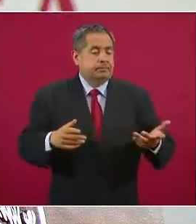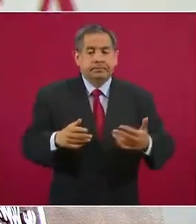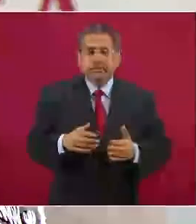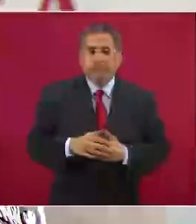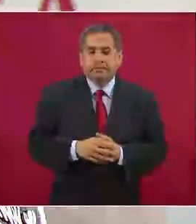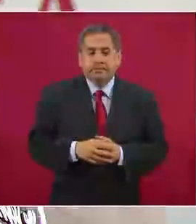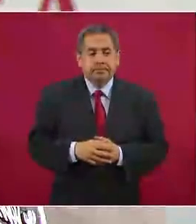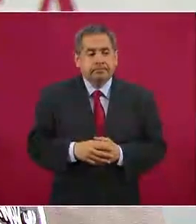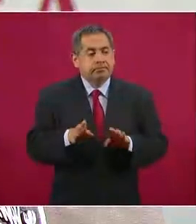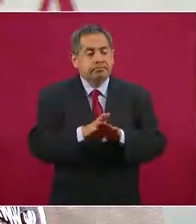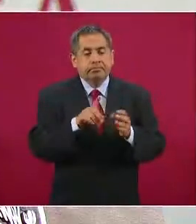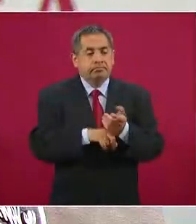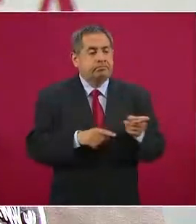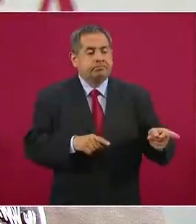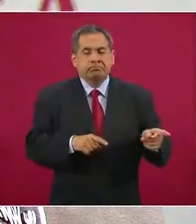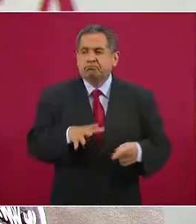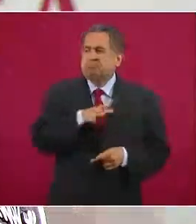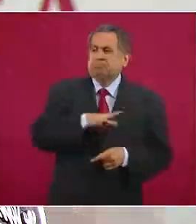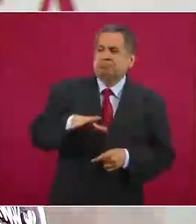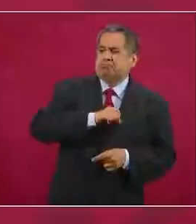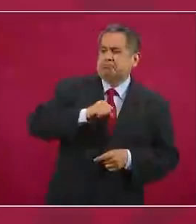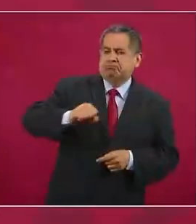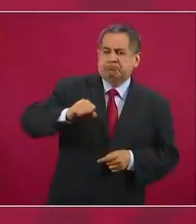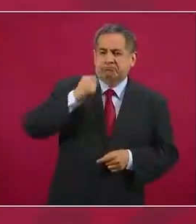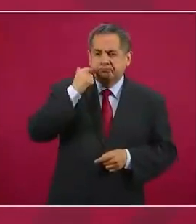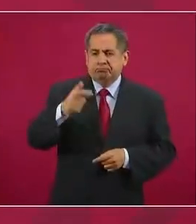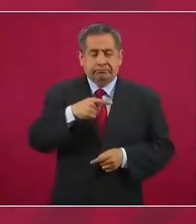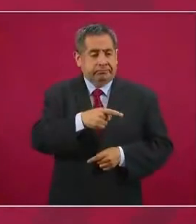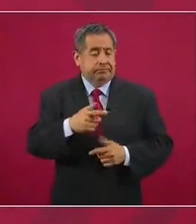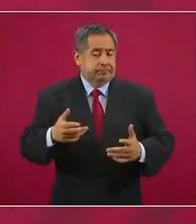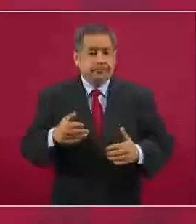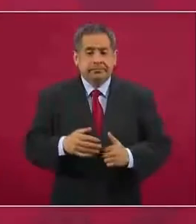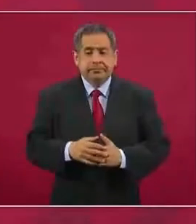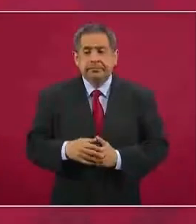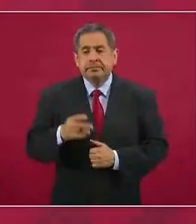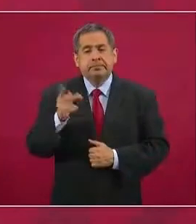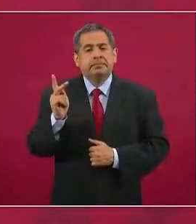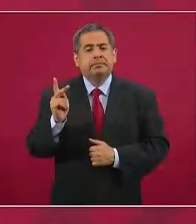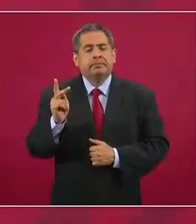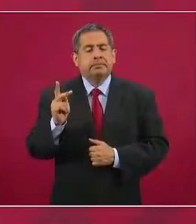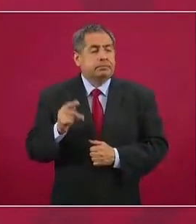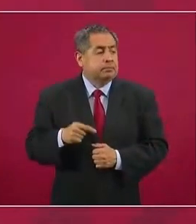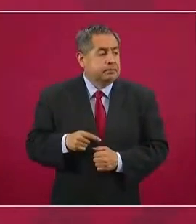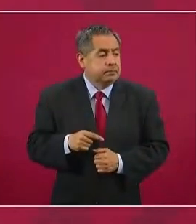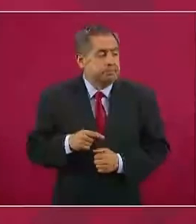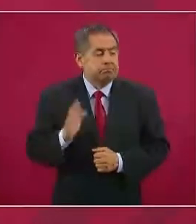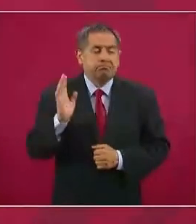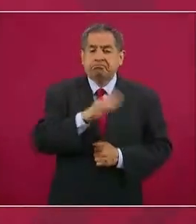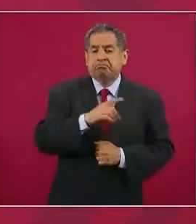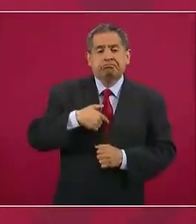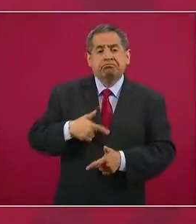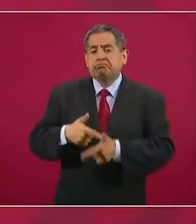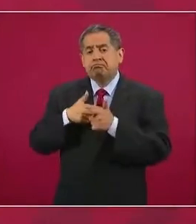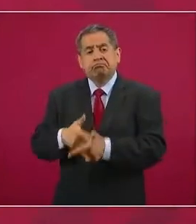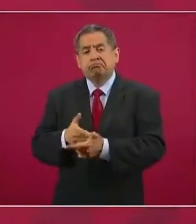tanta resistencia. Nada más que nosotros vamos a seguir adelante